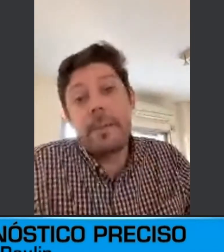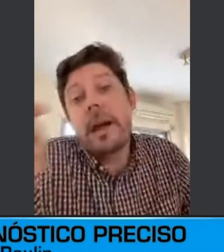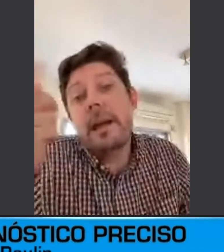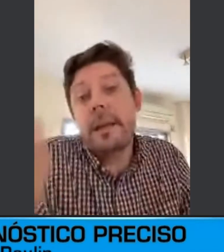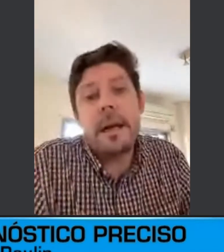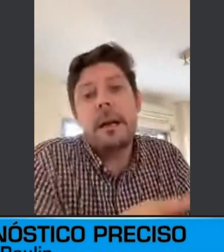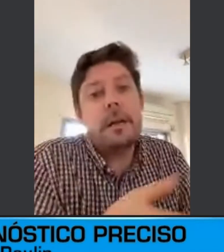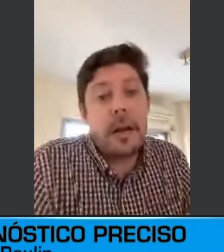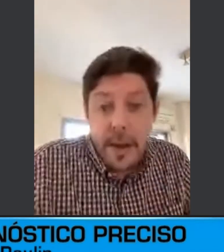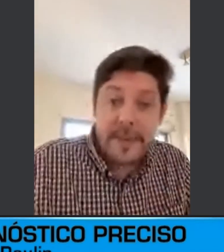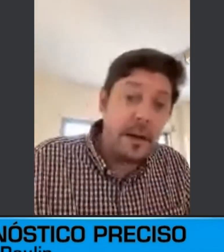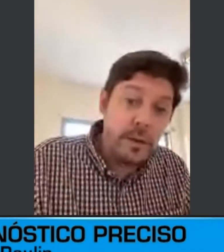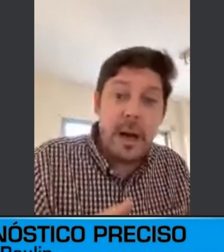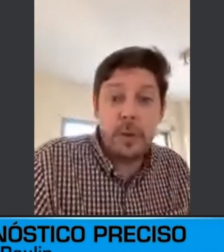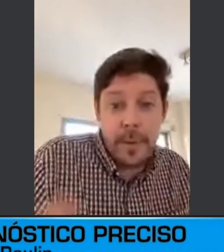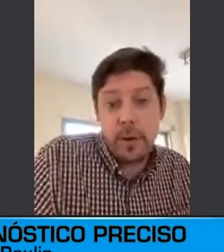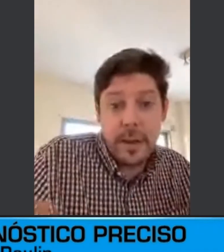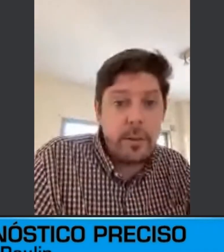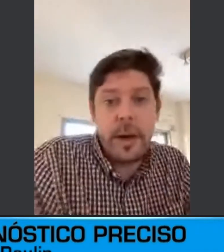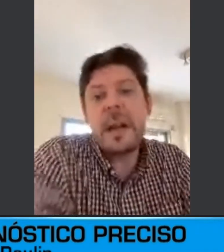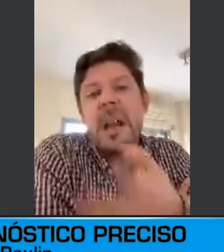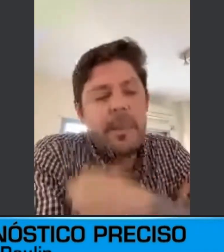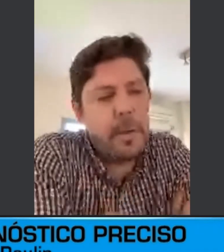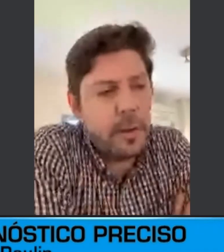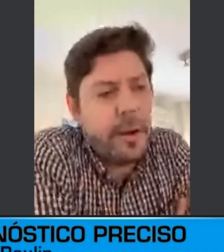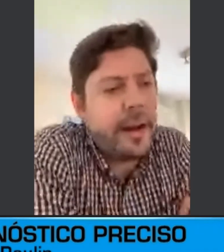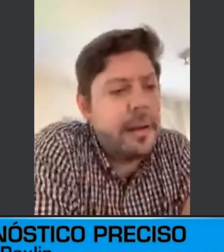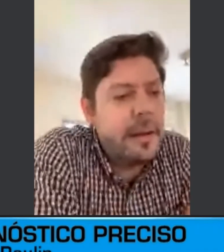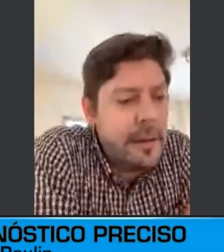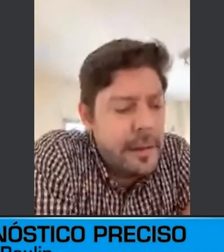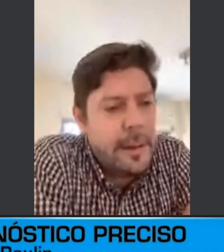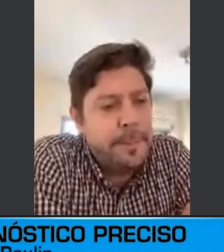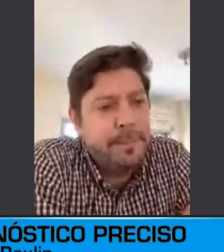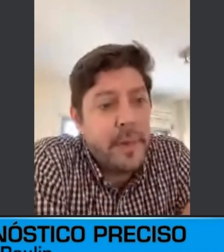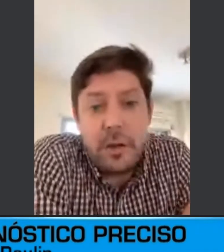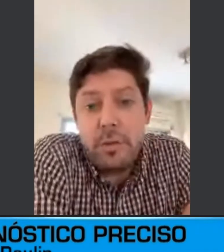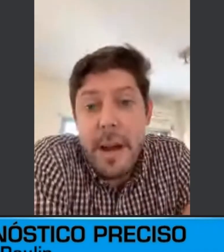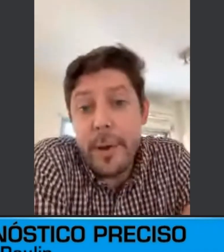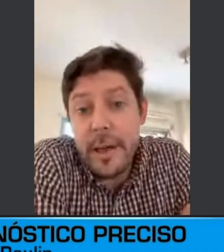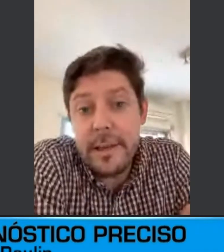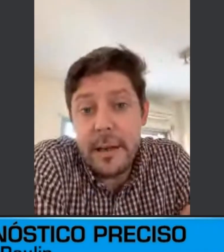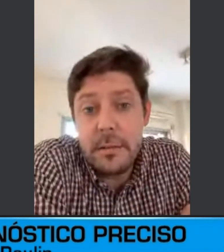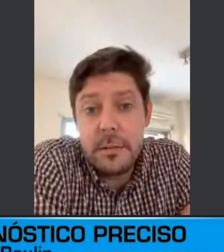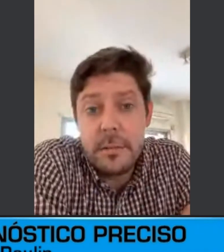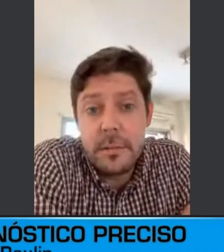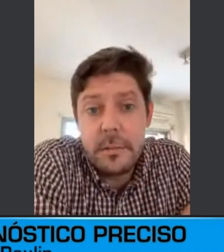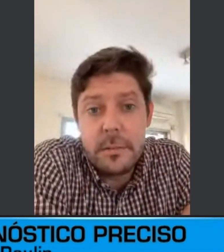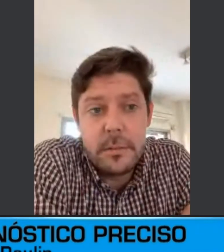ganar más guita, y dejaban pasar a los autos, pero cortaban un carril, no me acuerdo cómo era. Eso es una protesta.